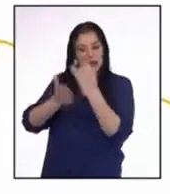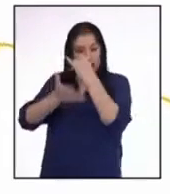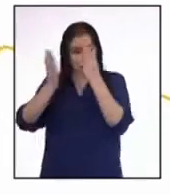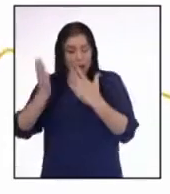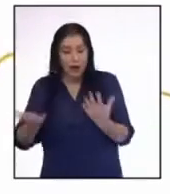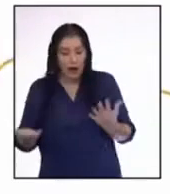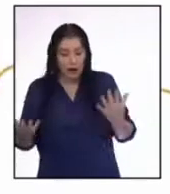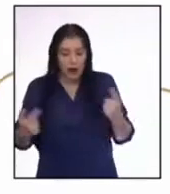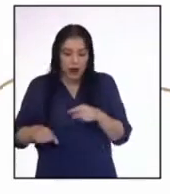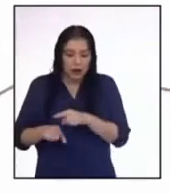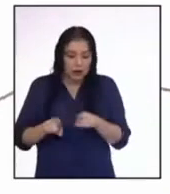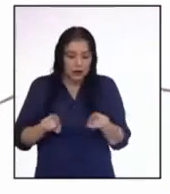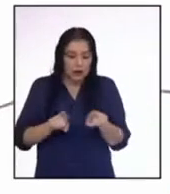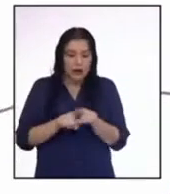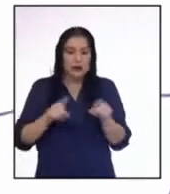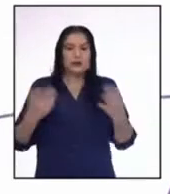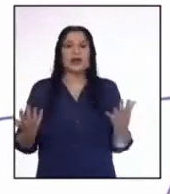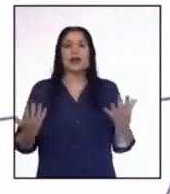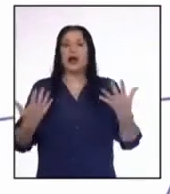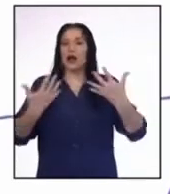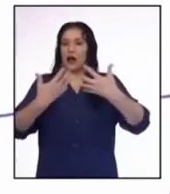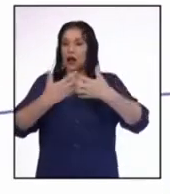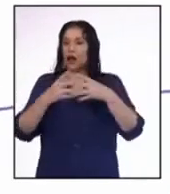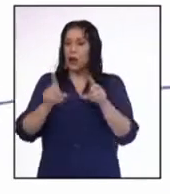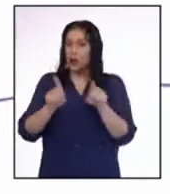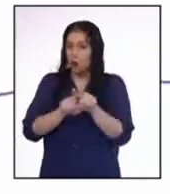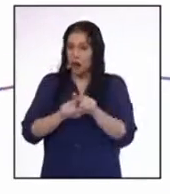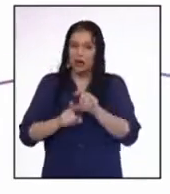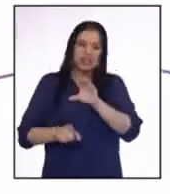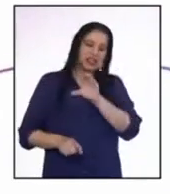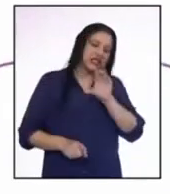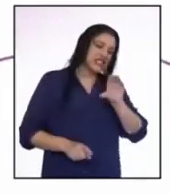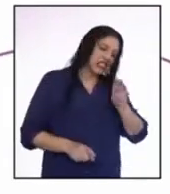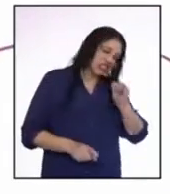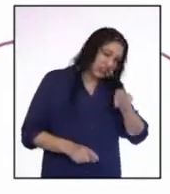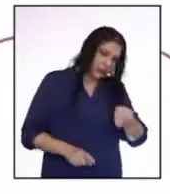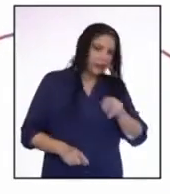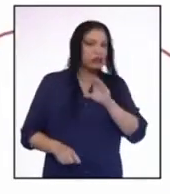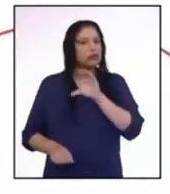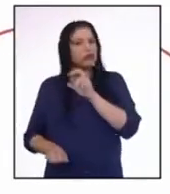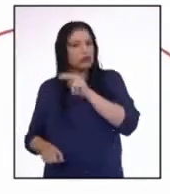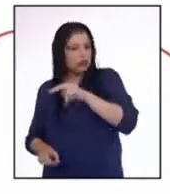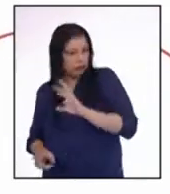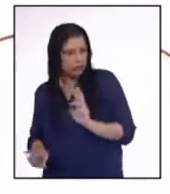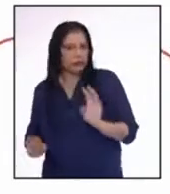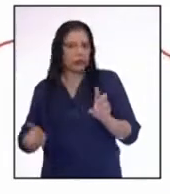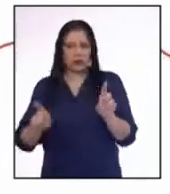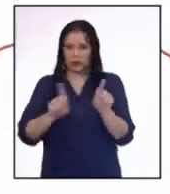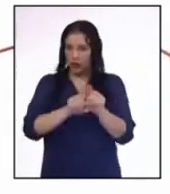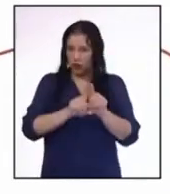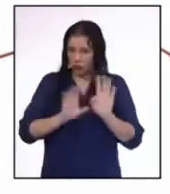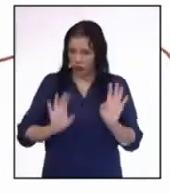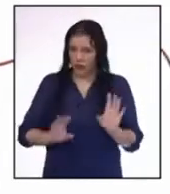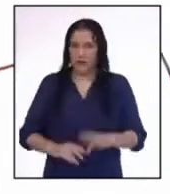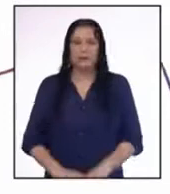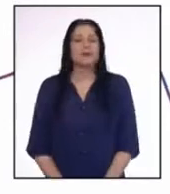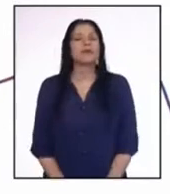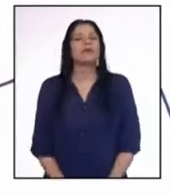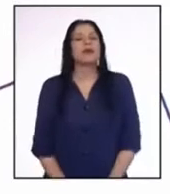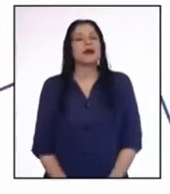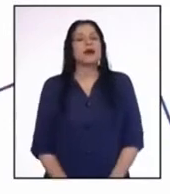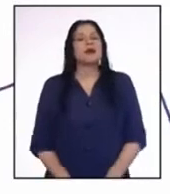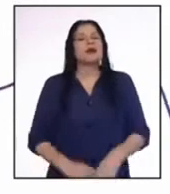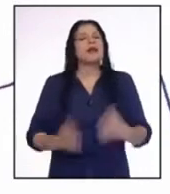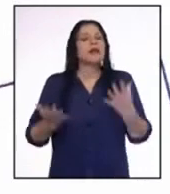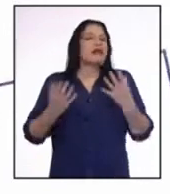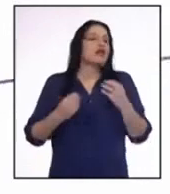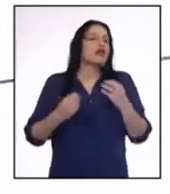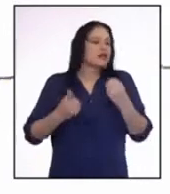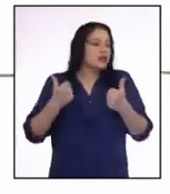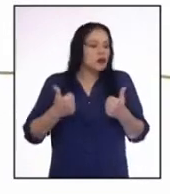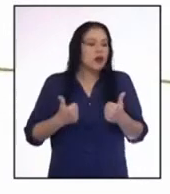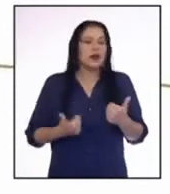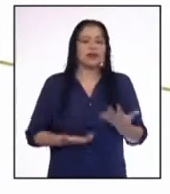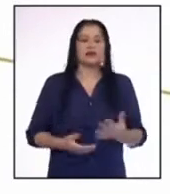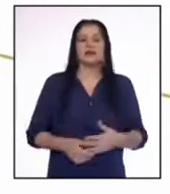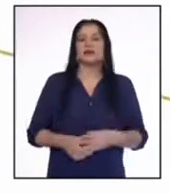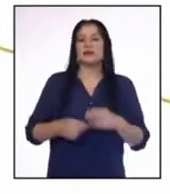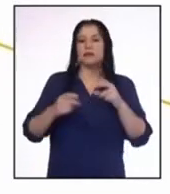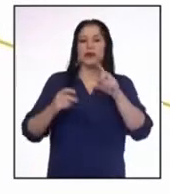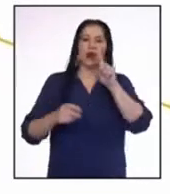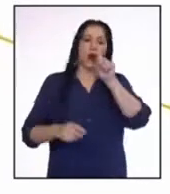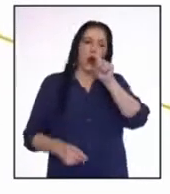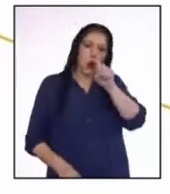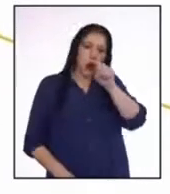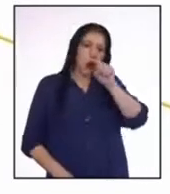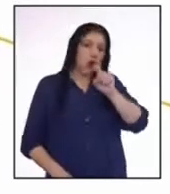deben estar en la misma unidad de longitud, por lo general centímetros. Entonces, ¿la notación de la escala quedaría